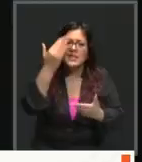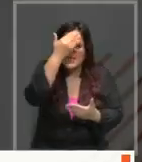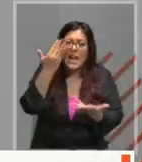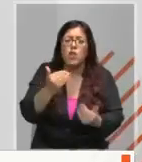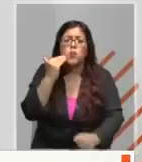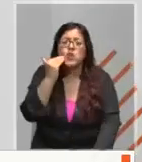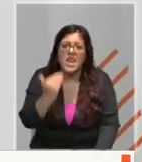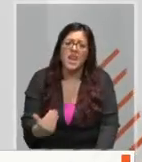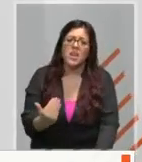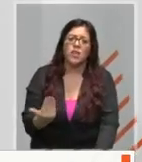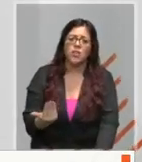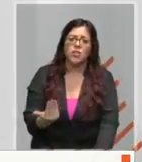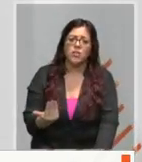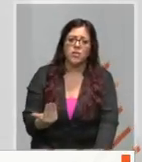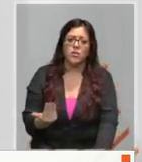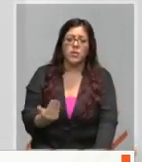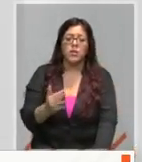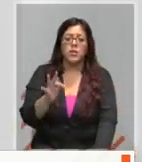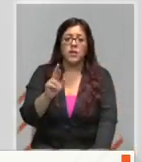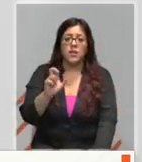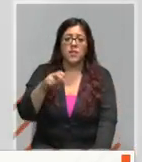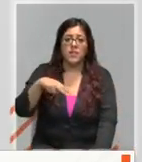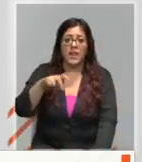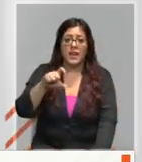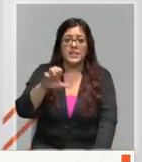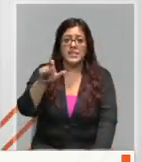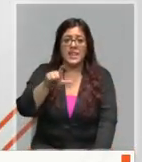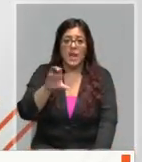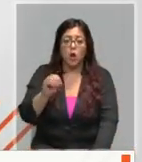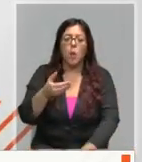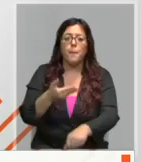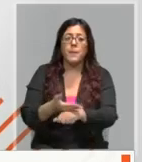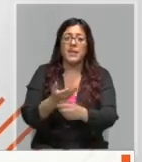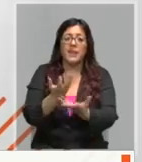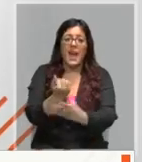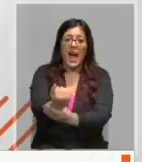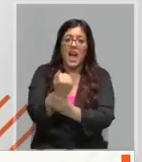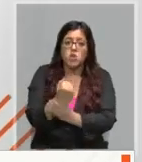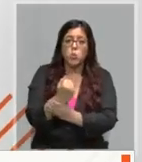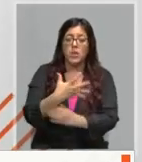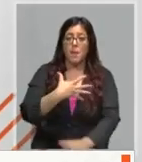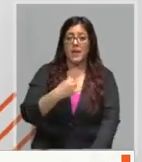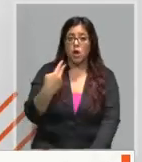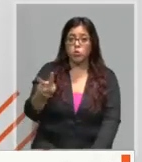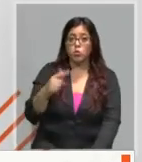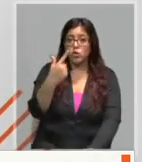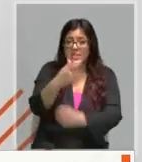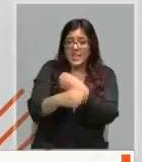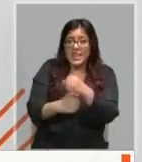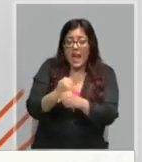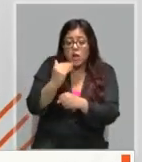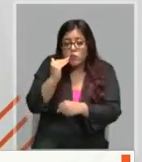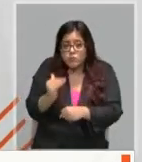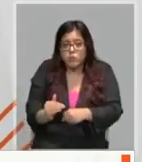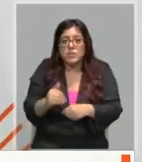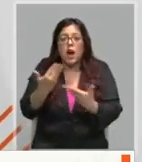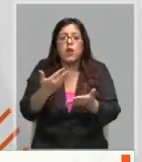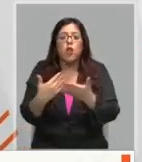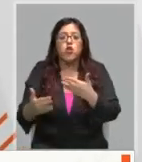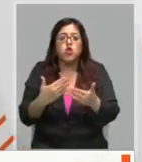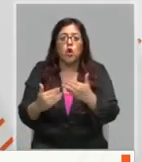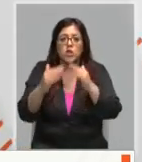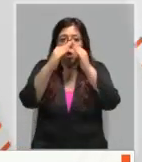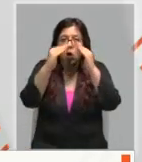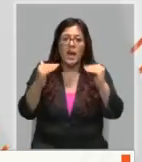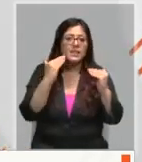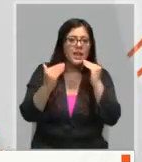niño. Francesco Fornarelli pide a gritos ayuda para traer a Chile a su hijo de 7 años, que actualmente se encuentra en un hogar